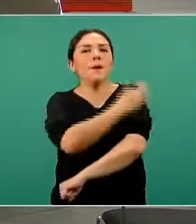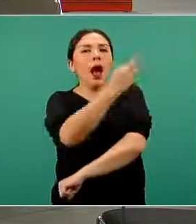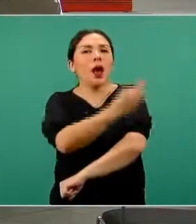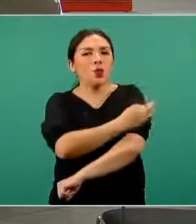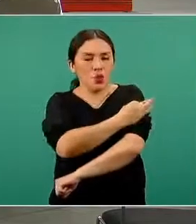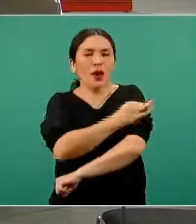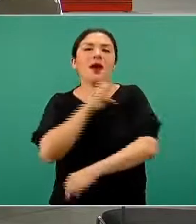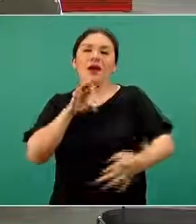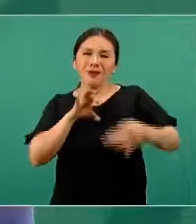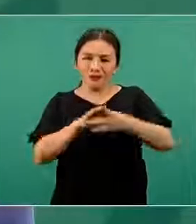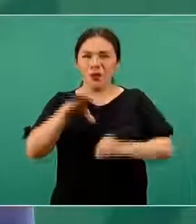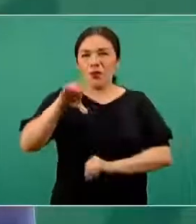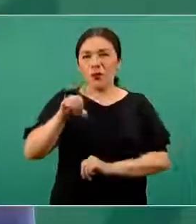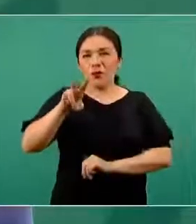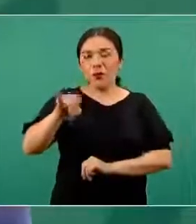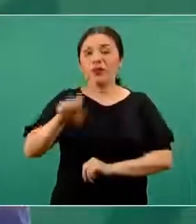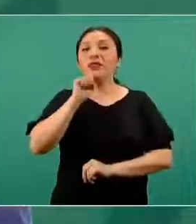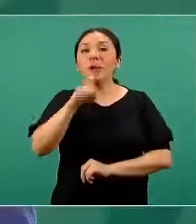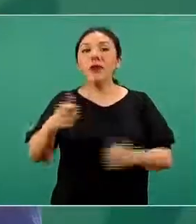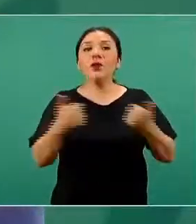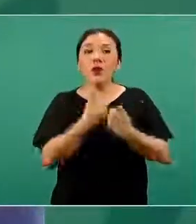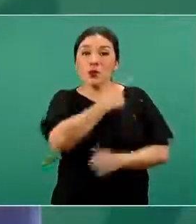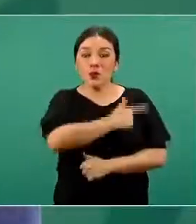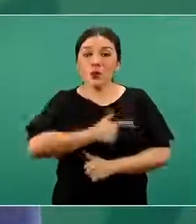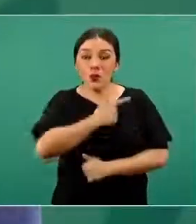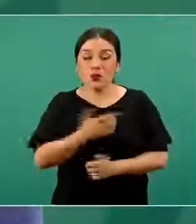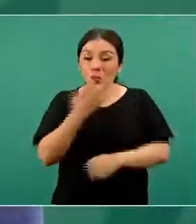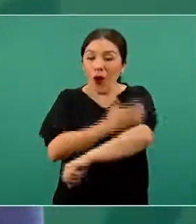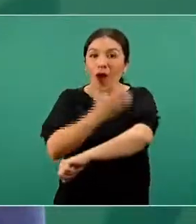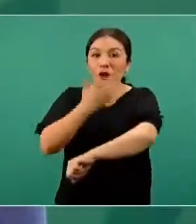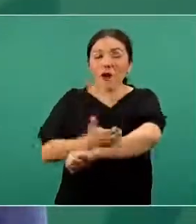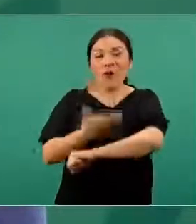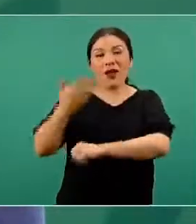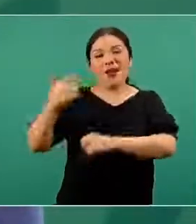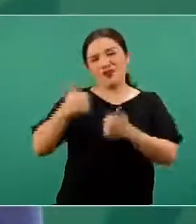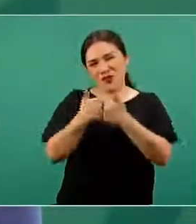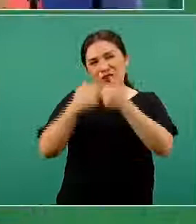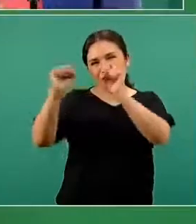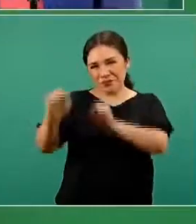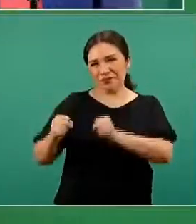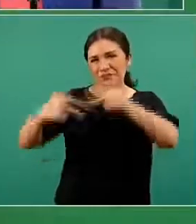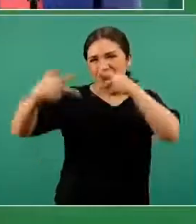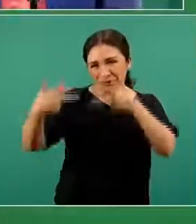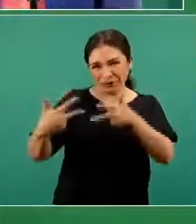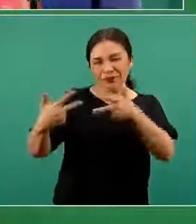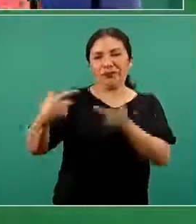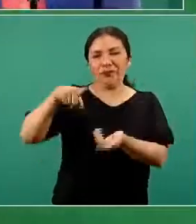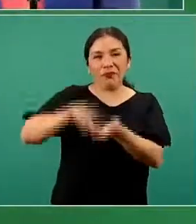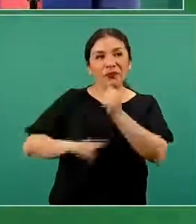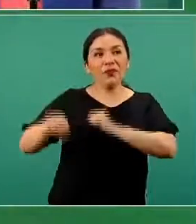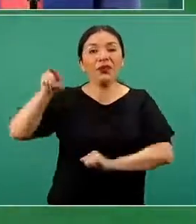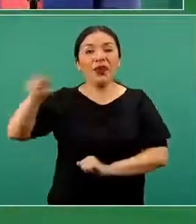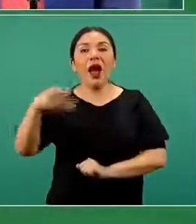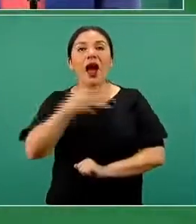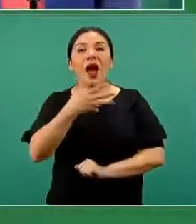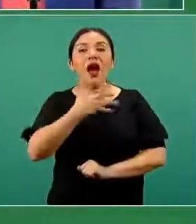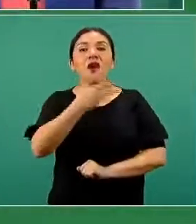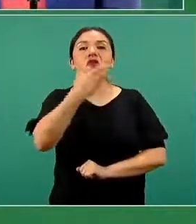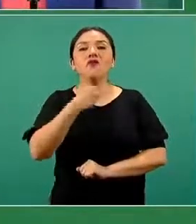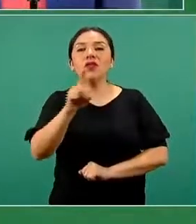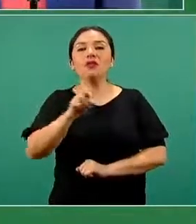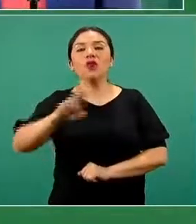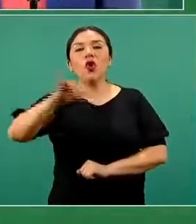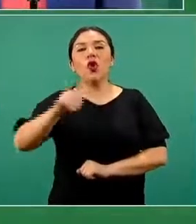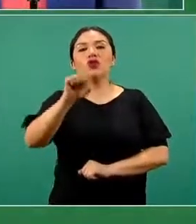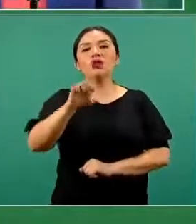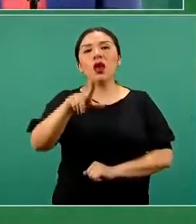vacunación por COVID. Y también tenemos el gusto de que nos acompañe vía electrónica el doctor José